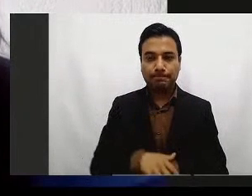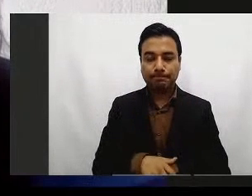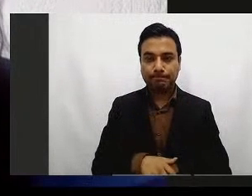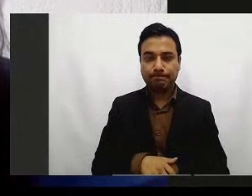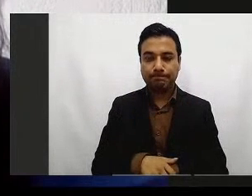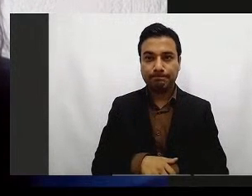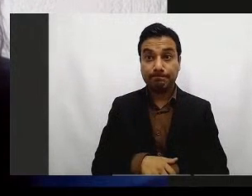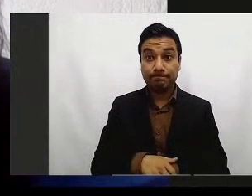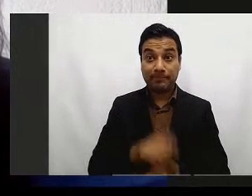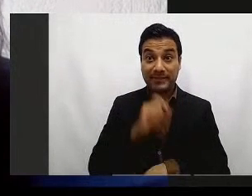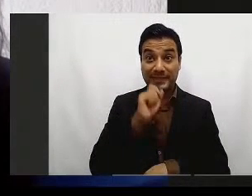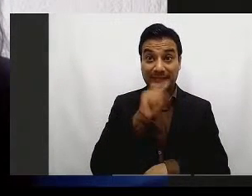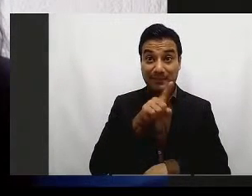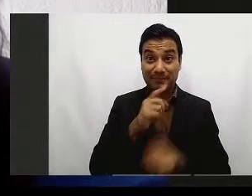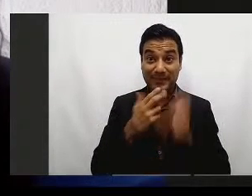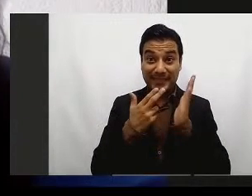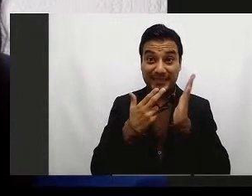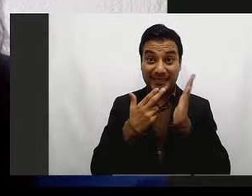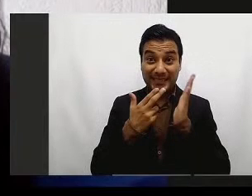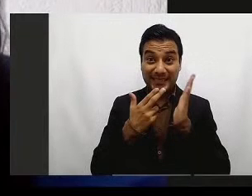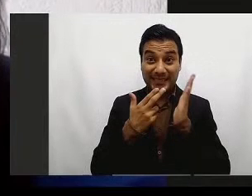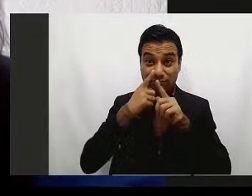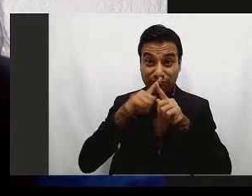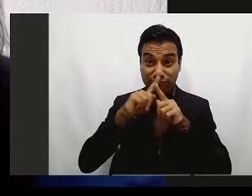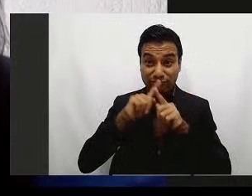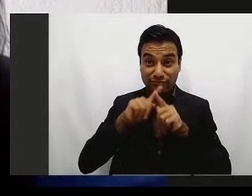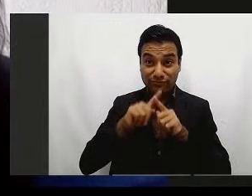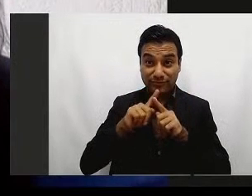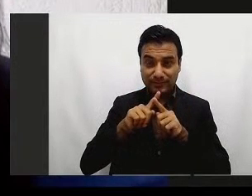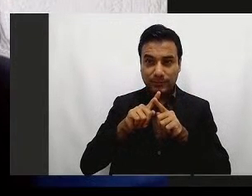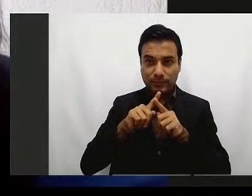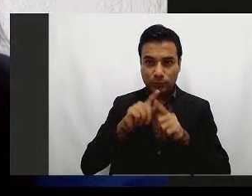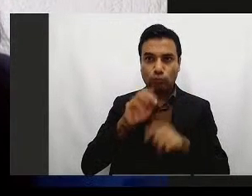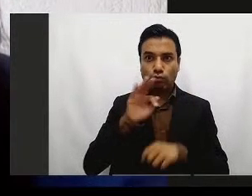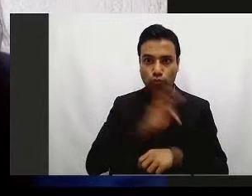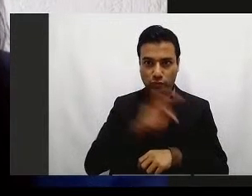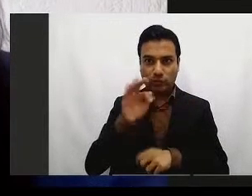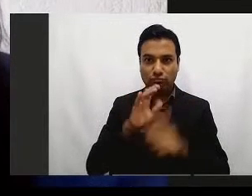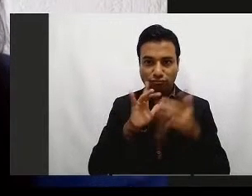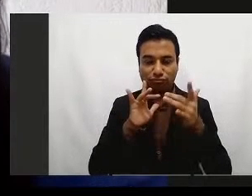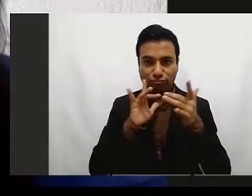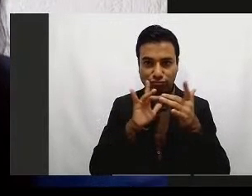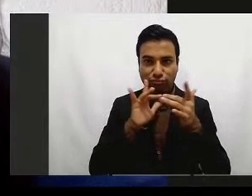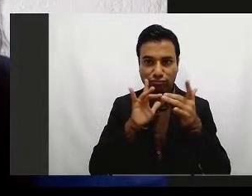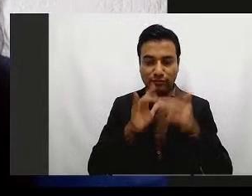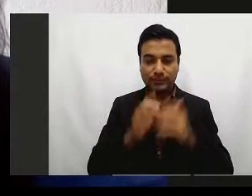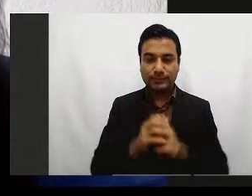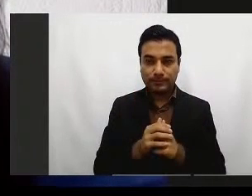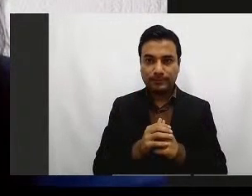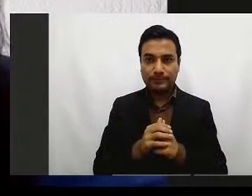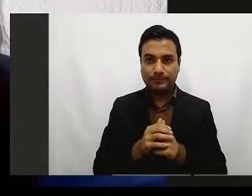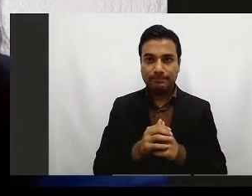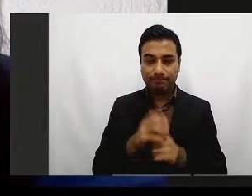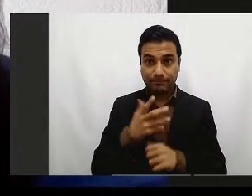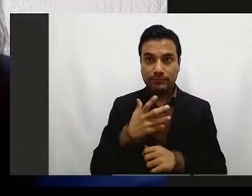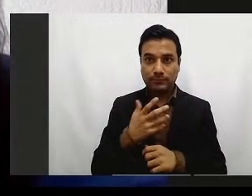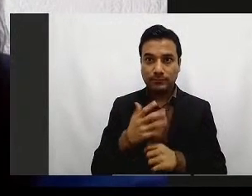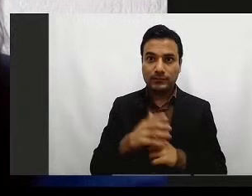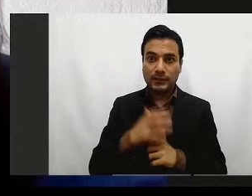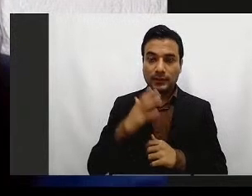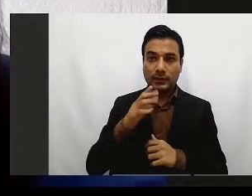Incluso en muchos talleres hablábamos de que, oye, bueno, pues hay que seguirnos conectados, ¿no? O sea, empezó a haber conexiones a través de redes sociales con